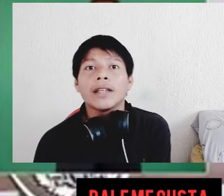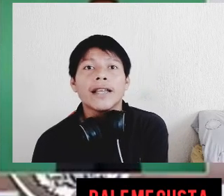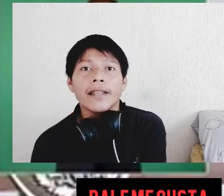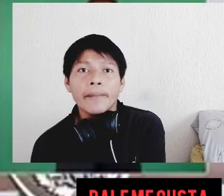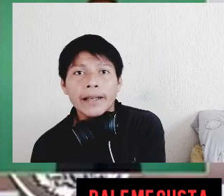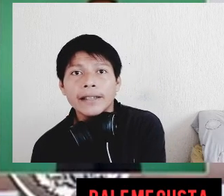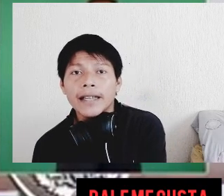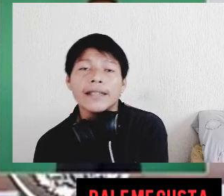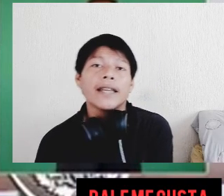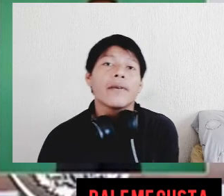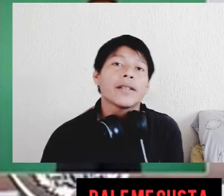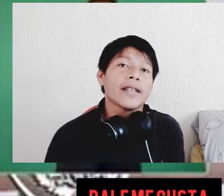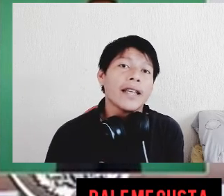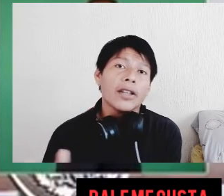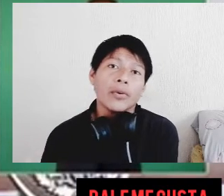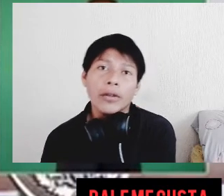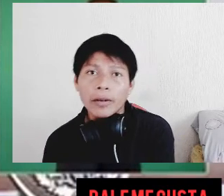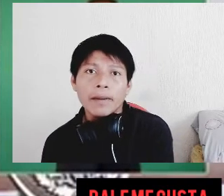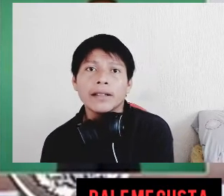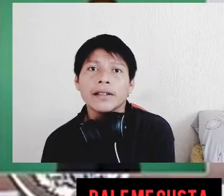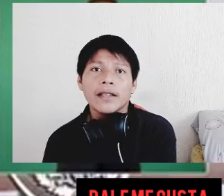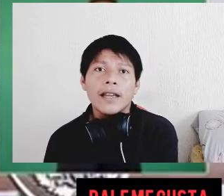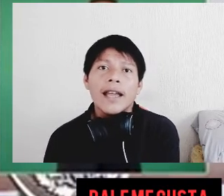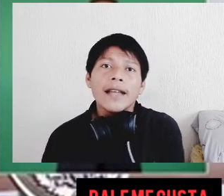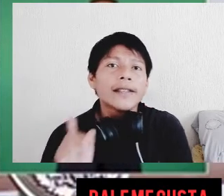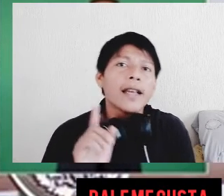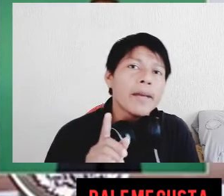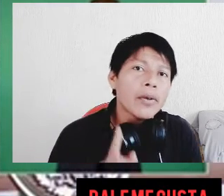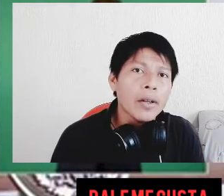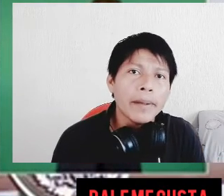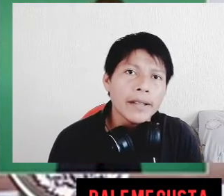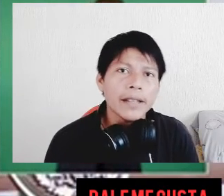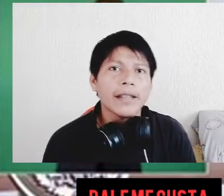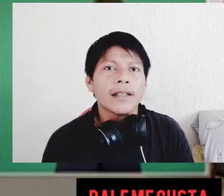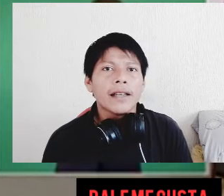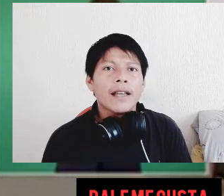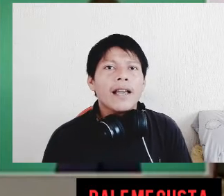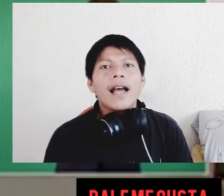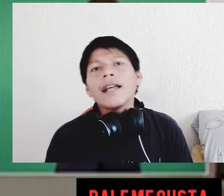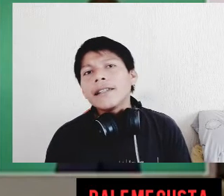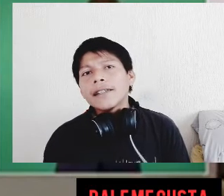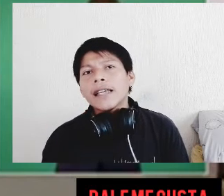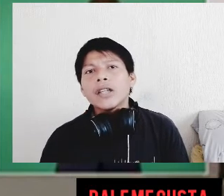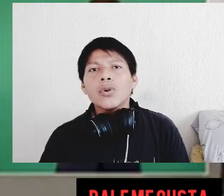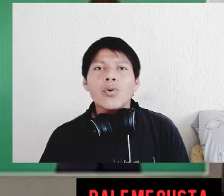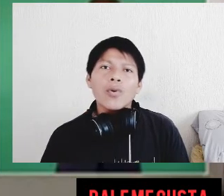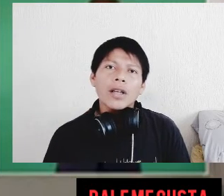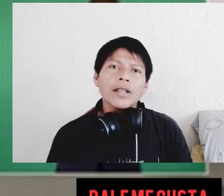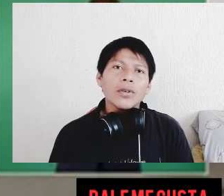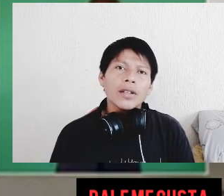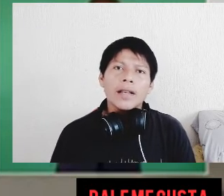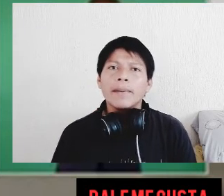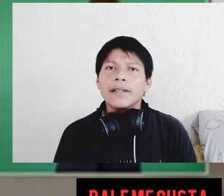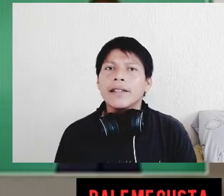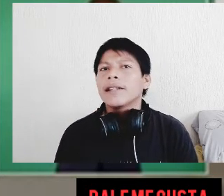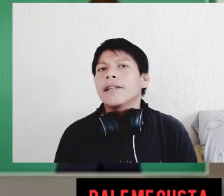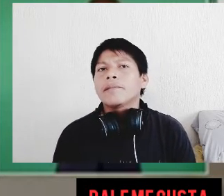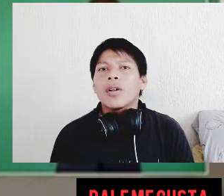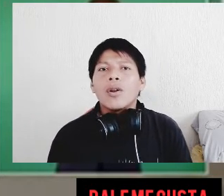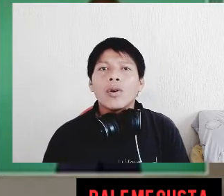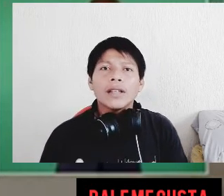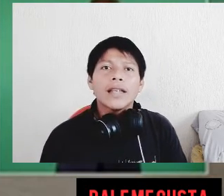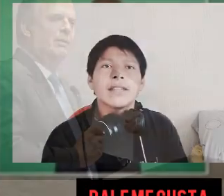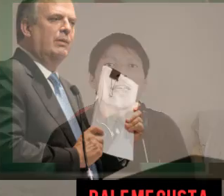que utilizar de emergencia, así que vamos a seguir endeudando al país. Ese es el miedo del presidente. Antes de que eso ocurra, señores, el